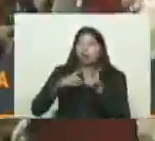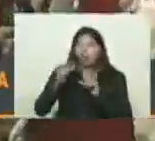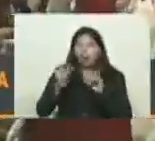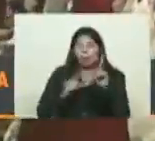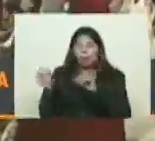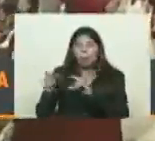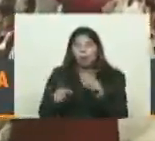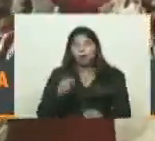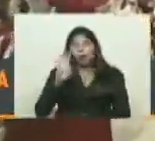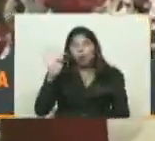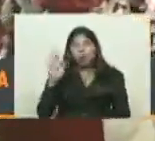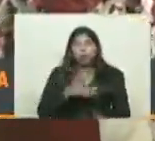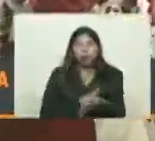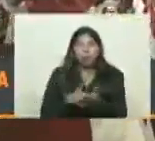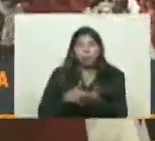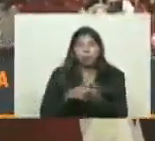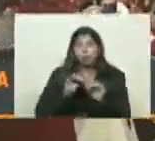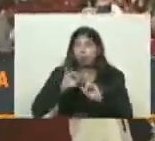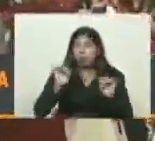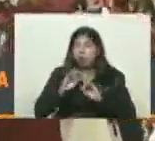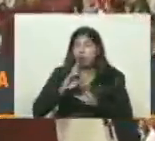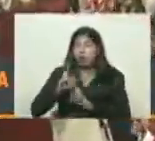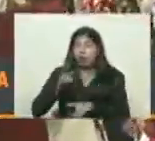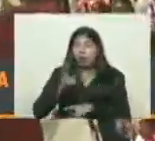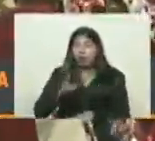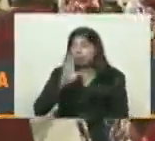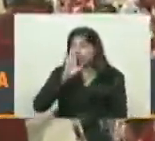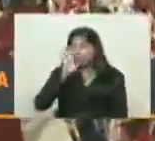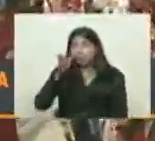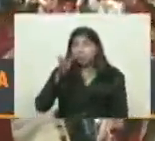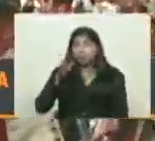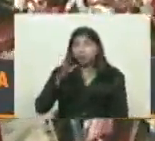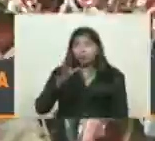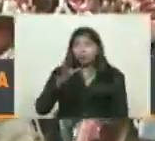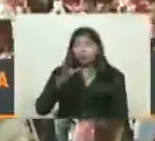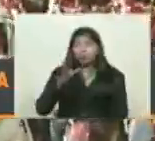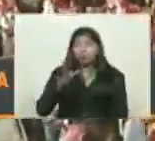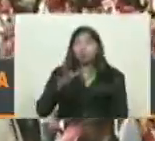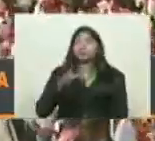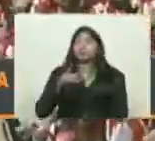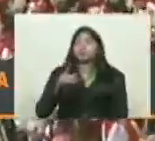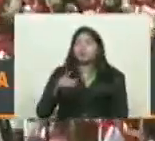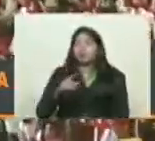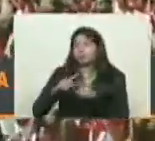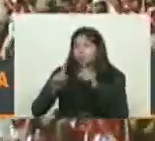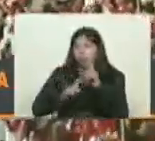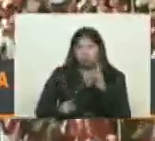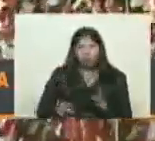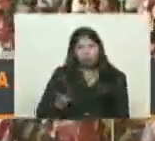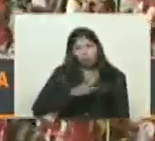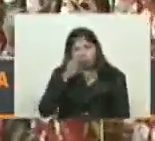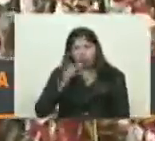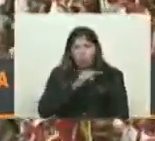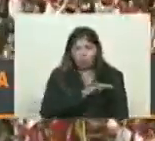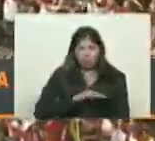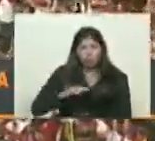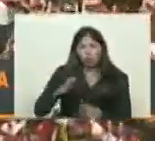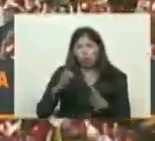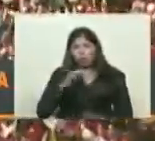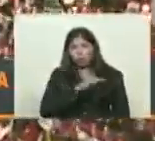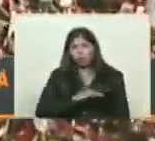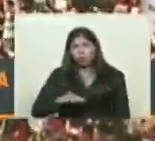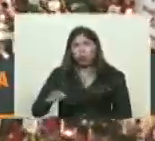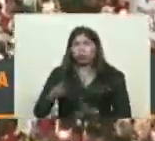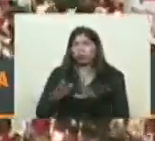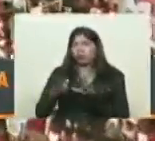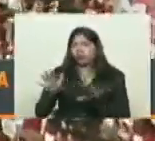también se les ha dado una respuesta directa a través de las diferentes políticas sociales que impulsa y